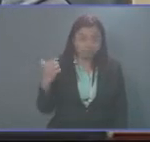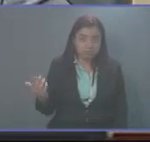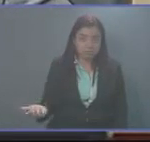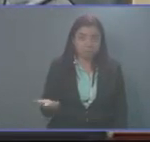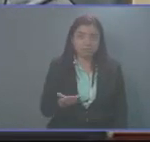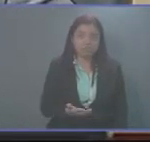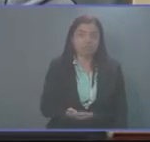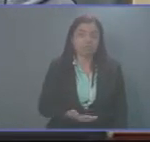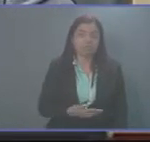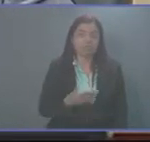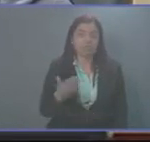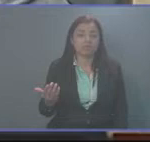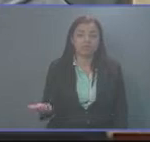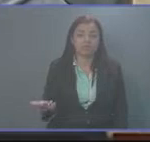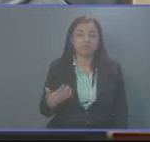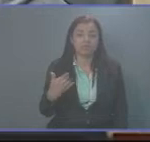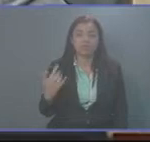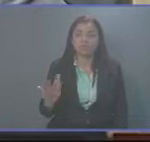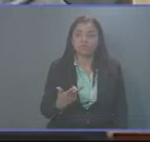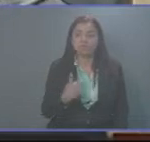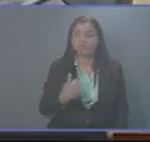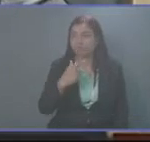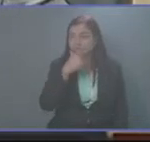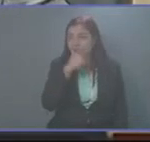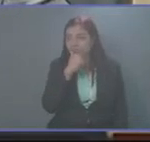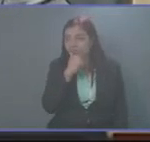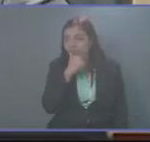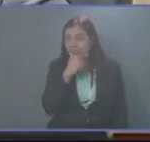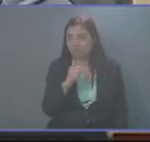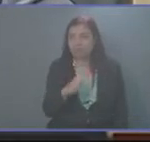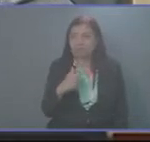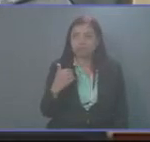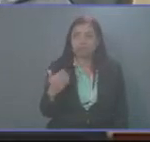llamados. Y lo que hemos cuestionado,